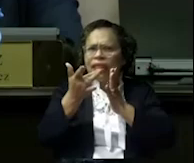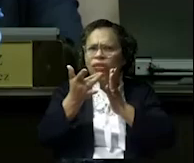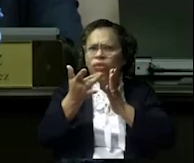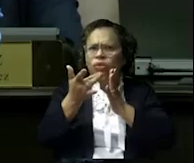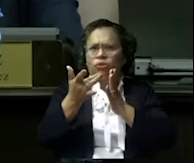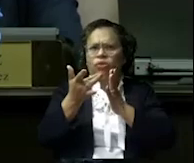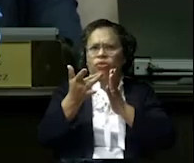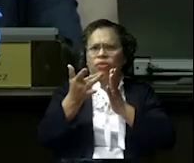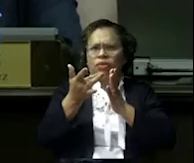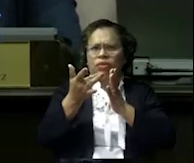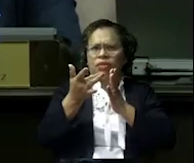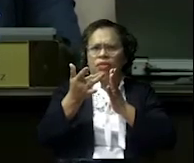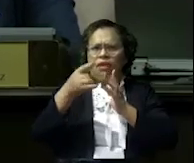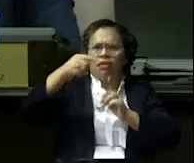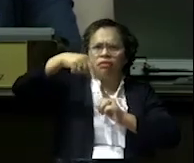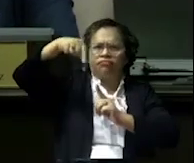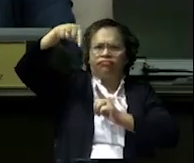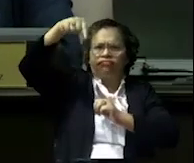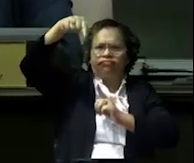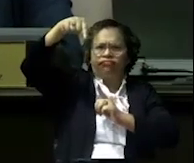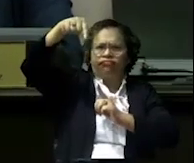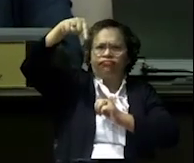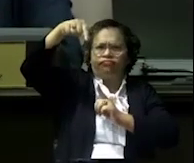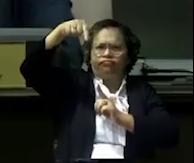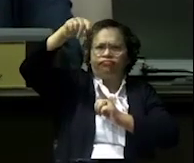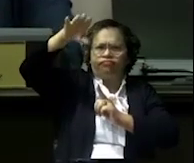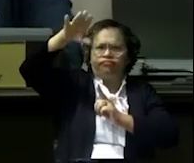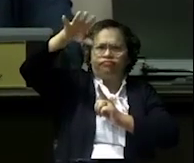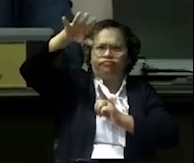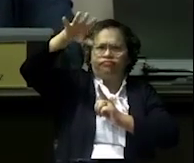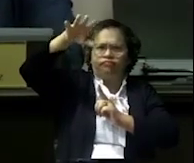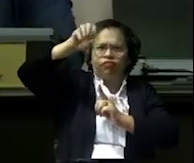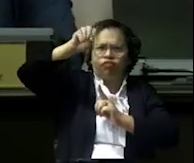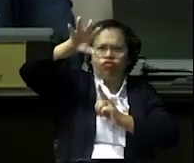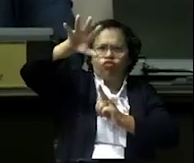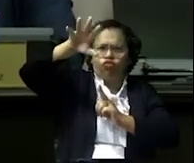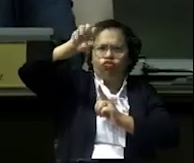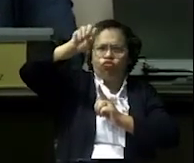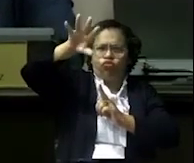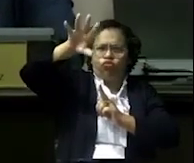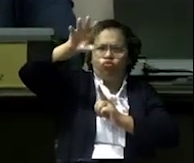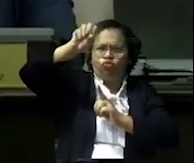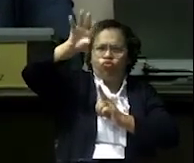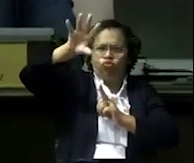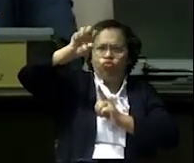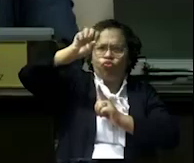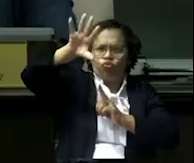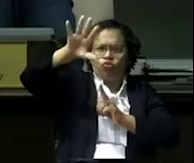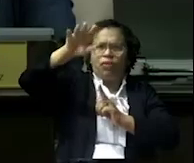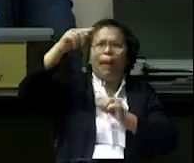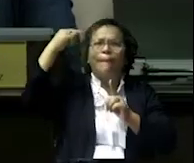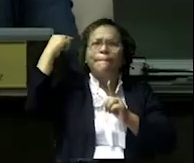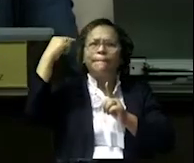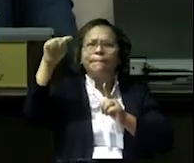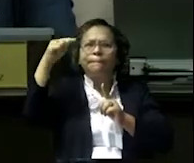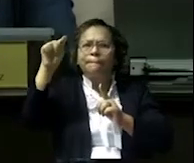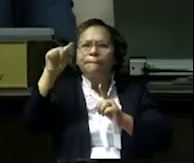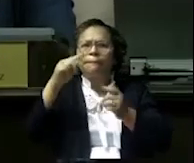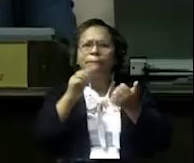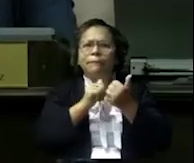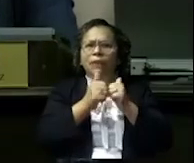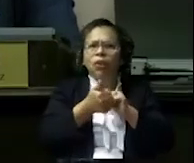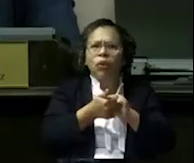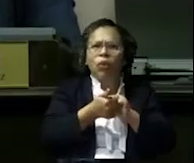esta antena. ¿Por qué razón? Porque a una mayor o menor frecuencia podrá esta